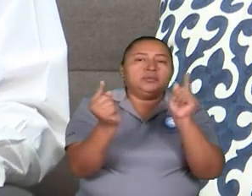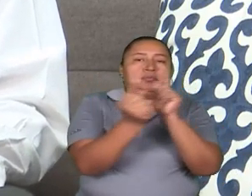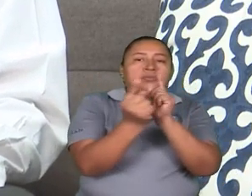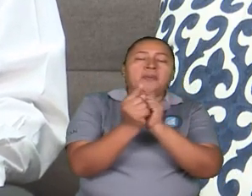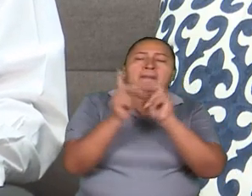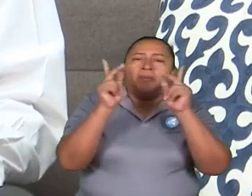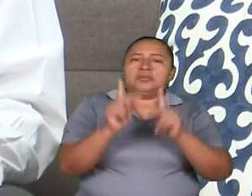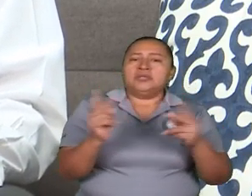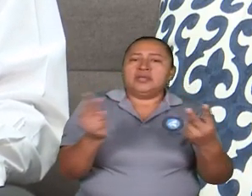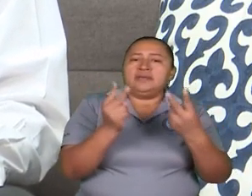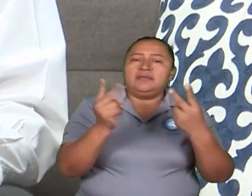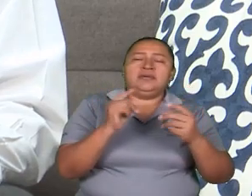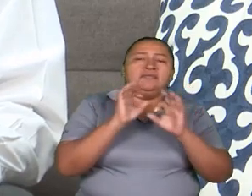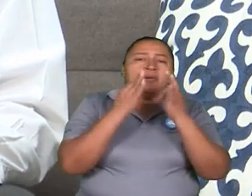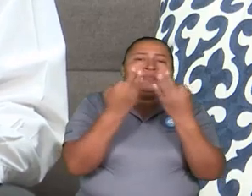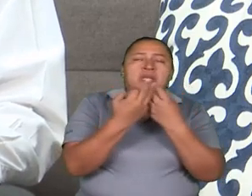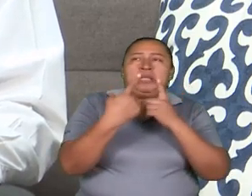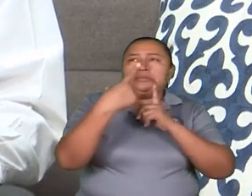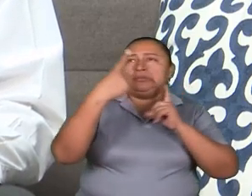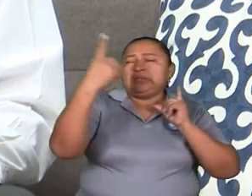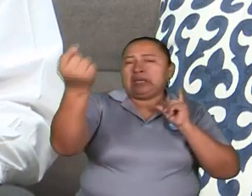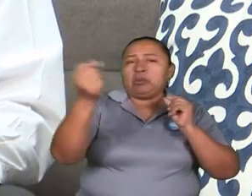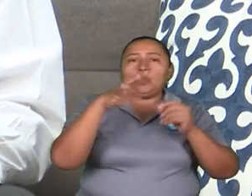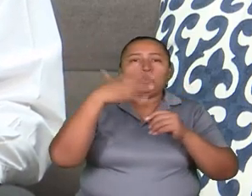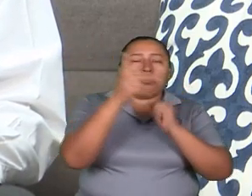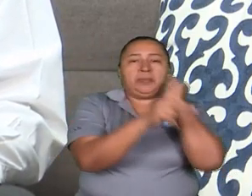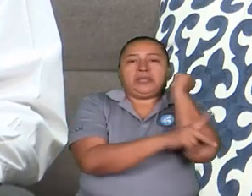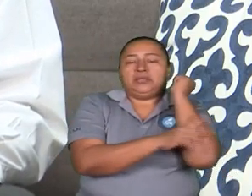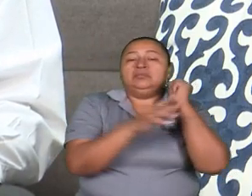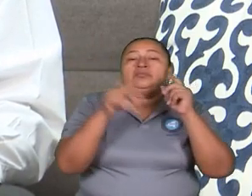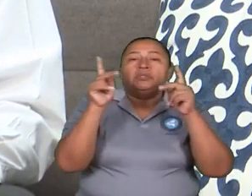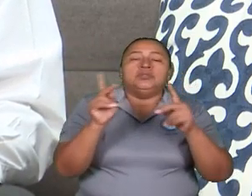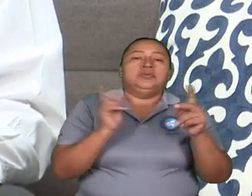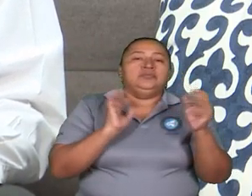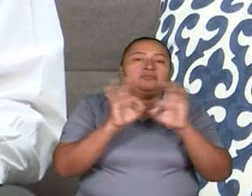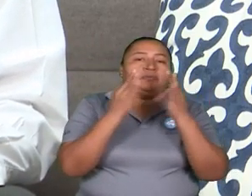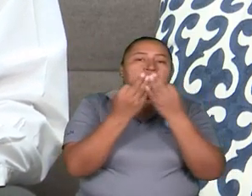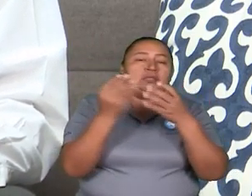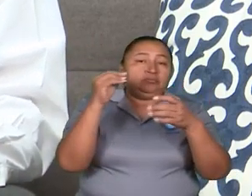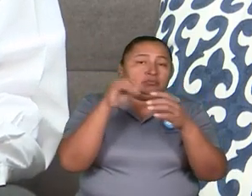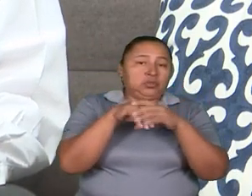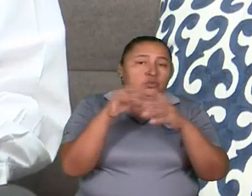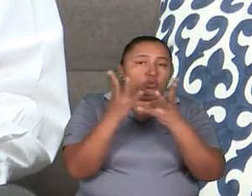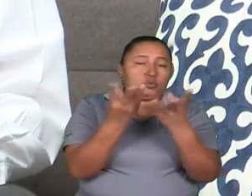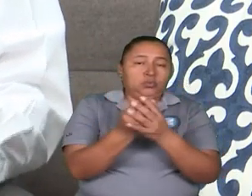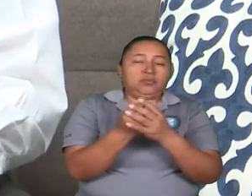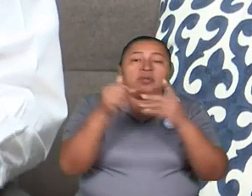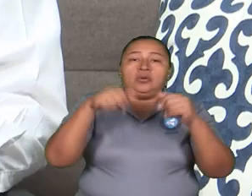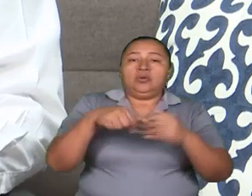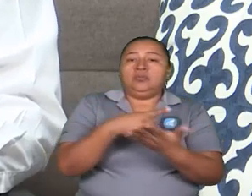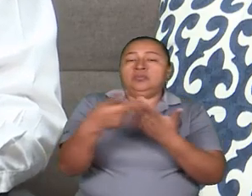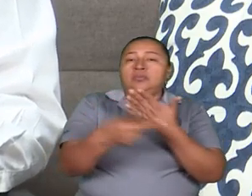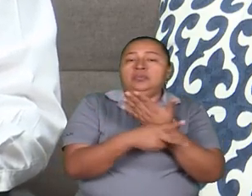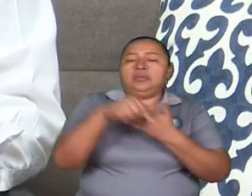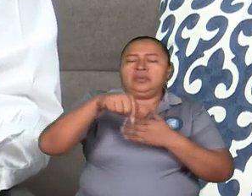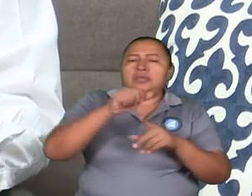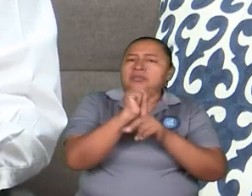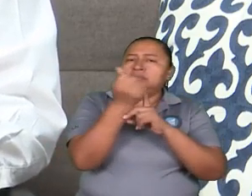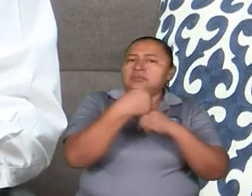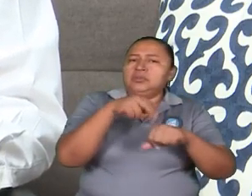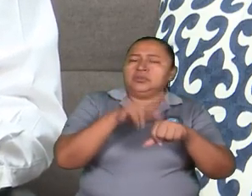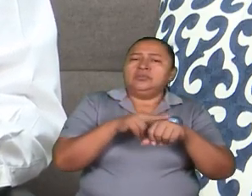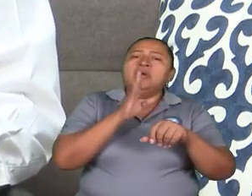viven de manera binacional, otros en el exterior con sus integrantes familiares. Hoy en nuestro programa desde el Parlamento estaremos conversando